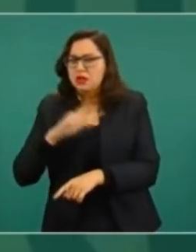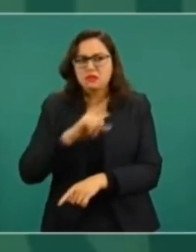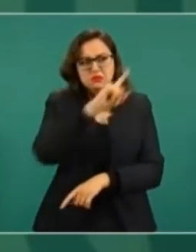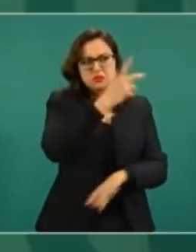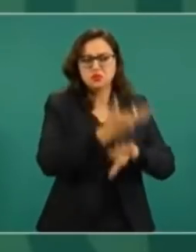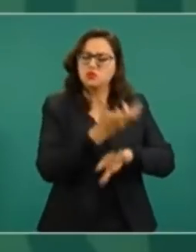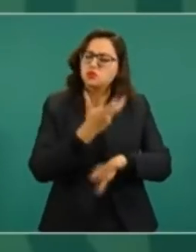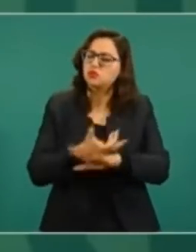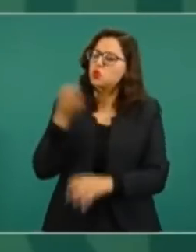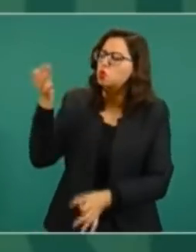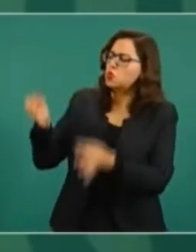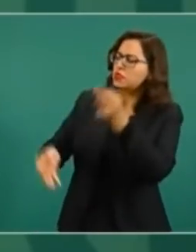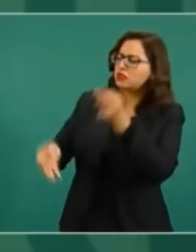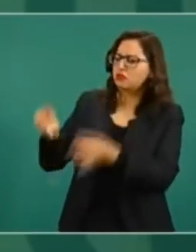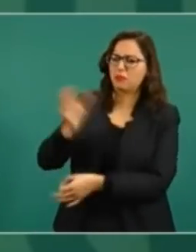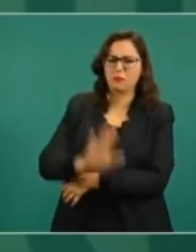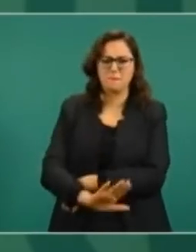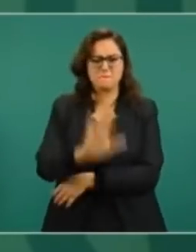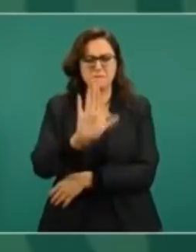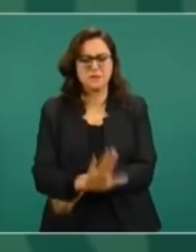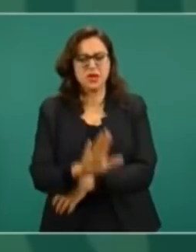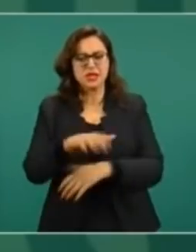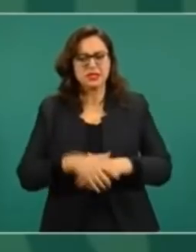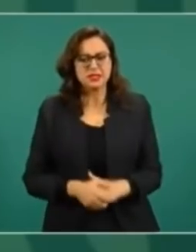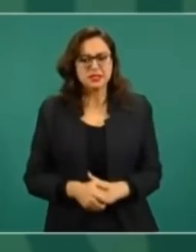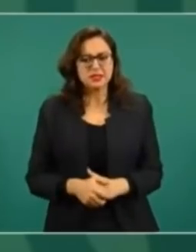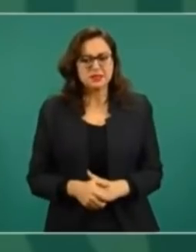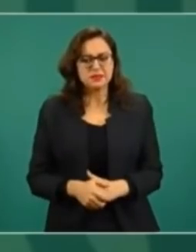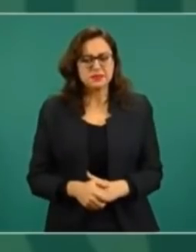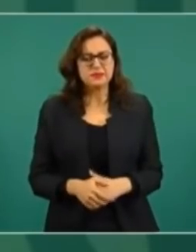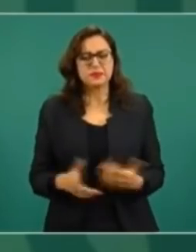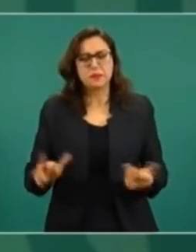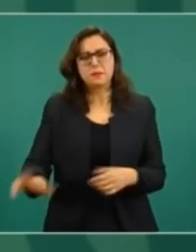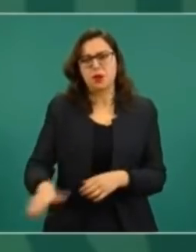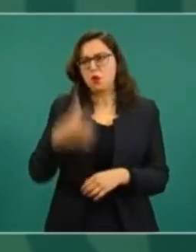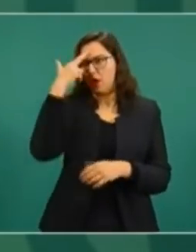Una vez un embajador hizo un cuestionamiento al ejército mexicano.